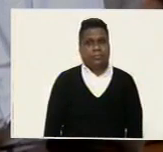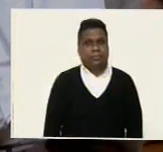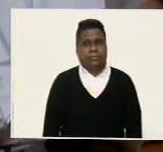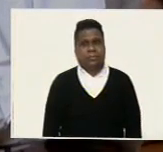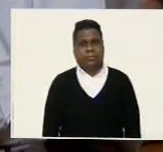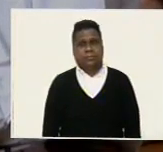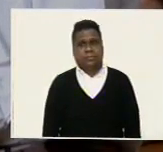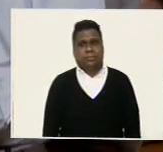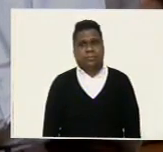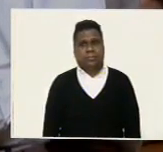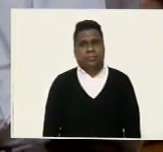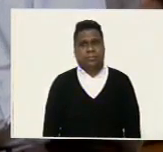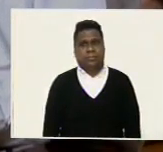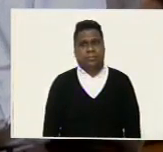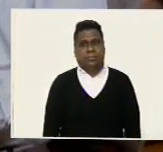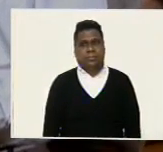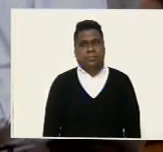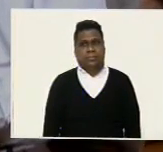En particular,